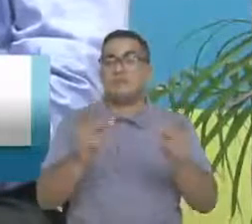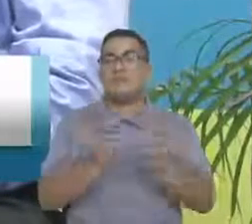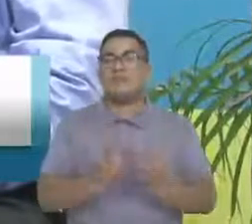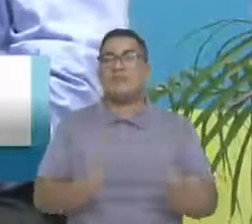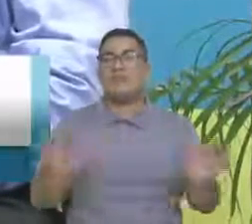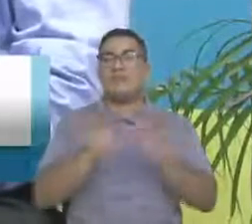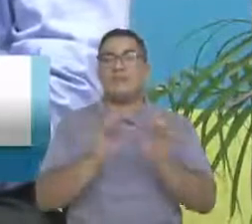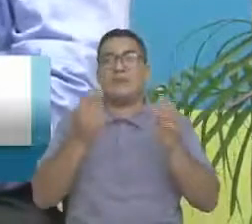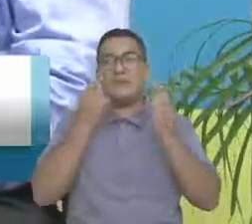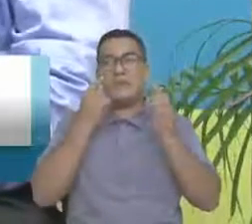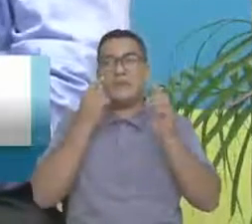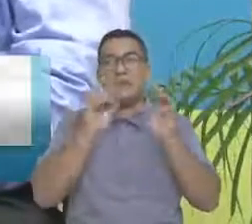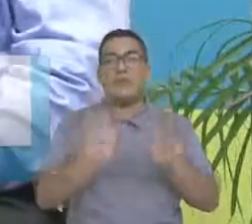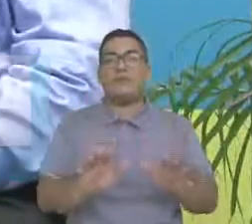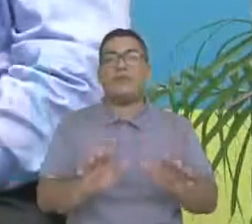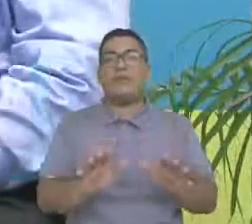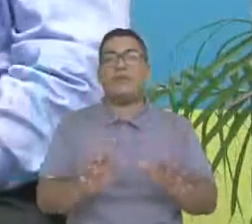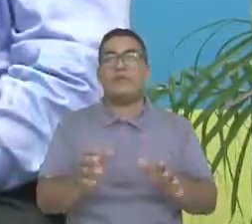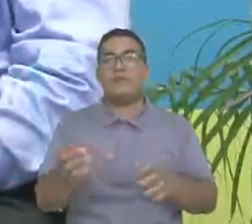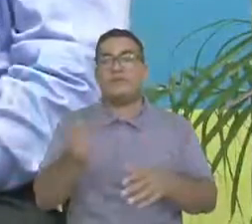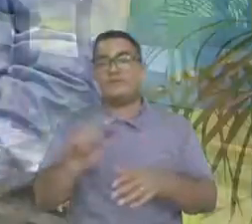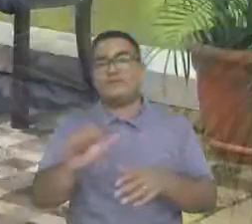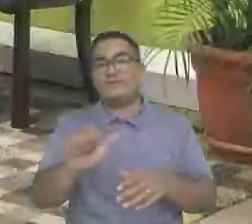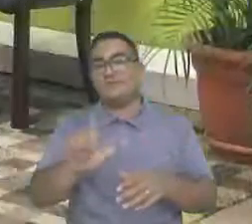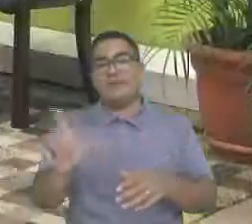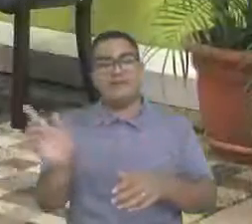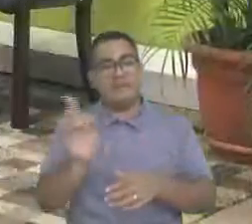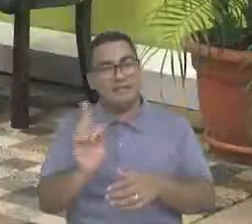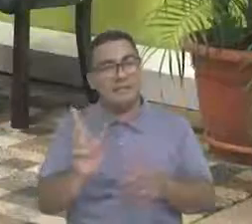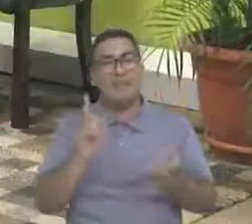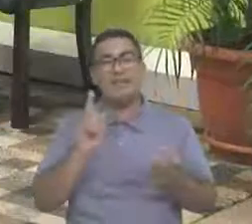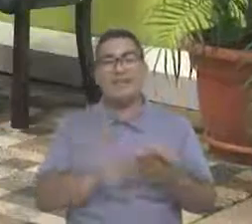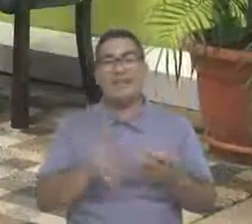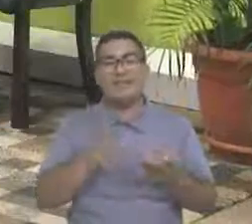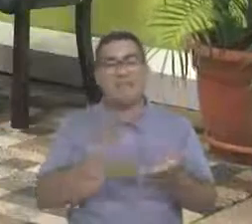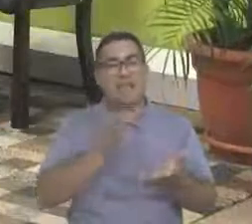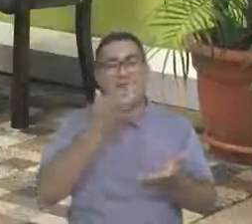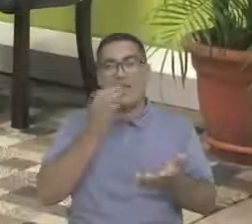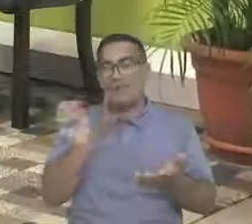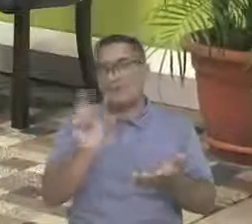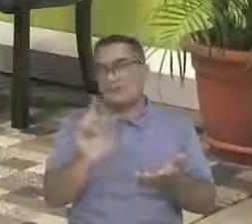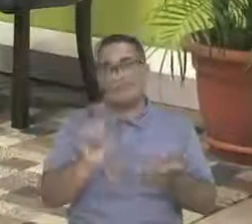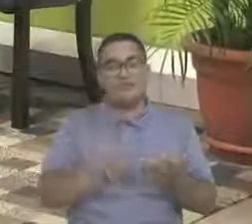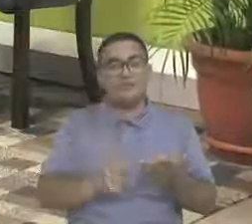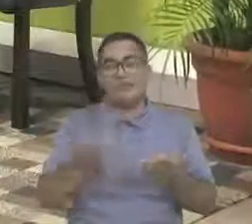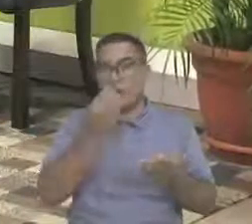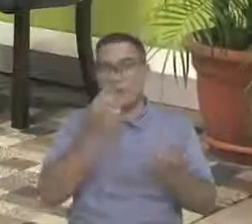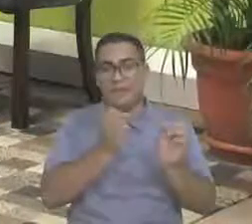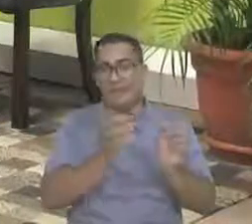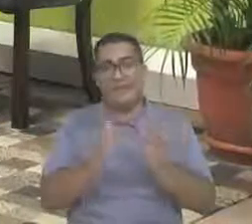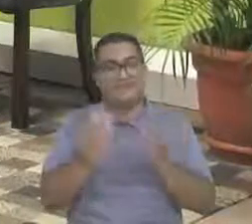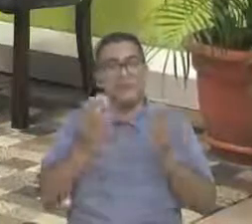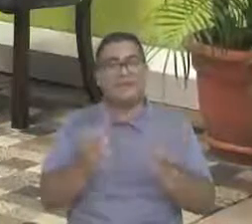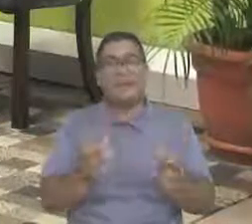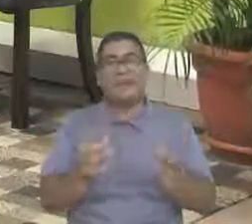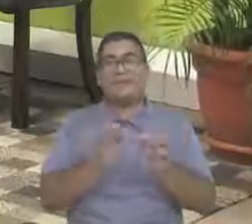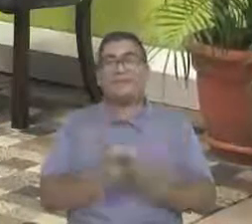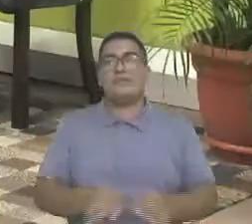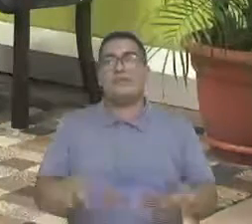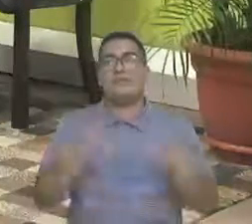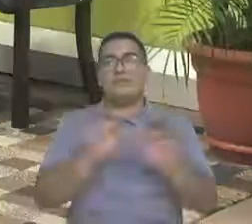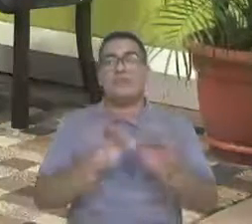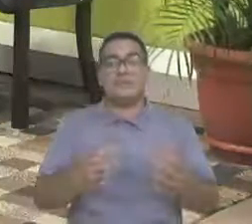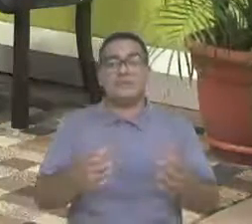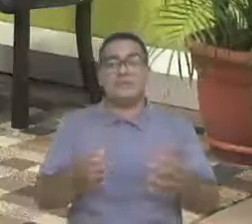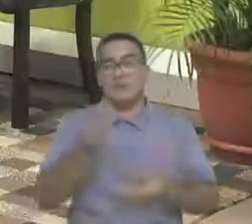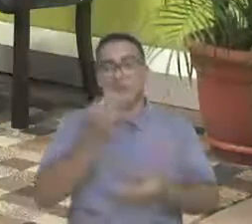la prevención. Así es. No consumir mucha sal, no consumir mucho azúcar, comer adecuadamente, llevar todos los nutrientes en